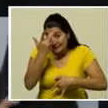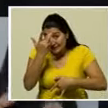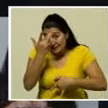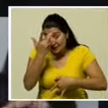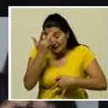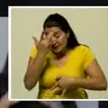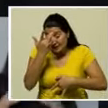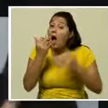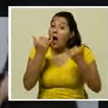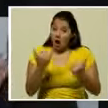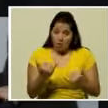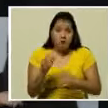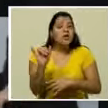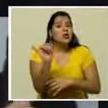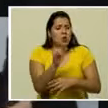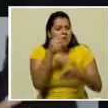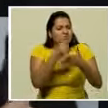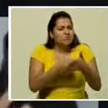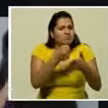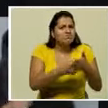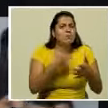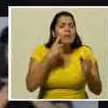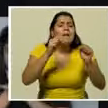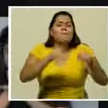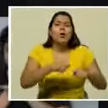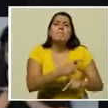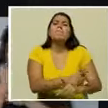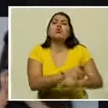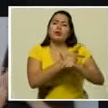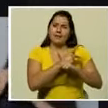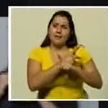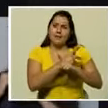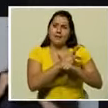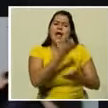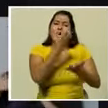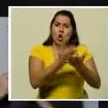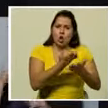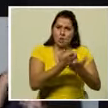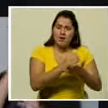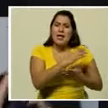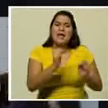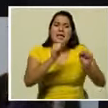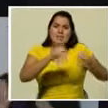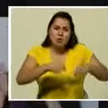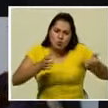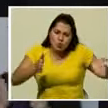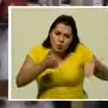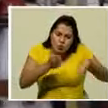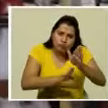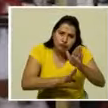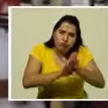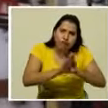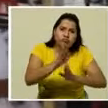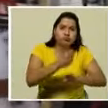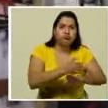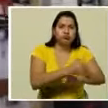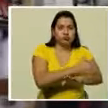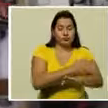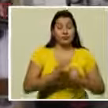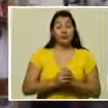tendremos ahora que actuar para proteger la estabilidad de la economía y potenciar su recuperación. El presidente